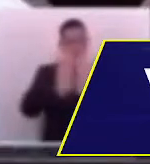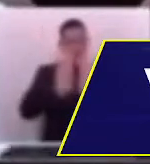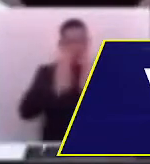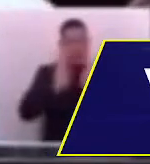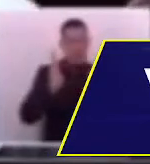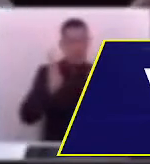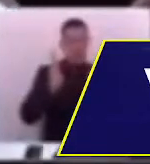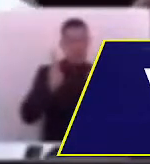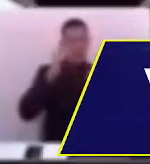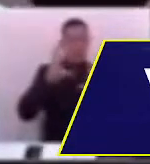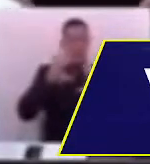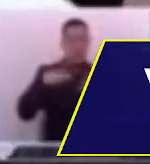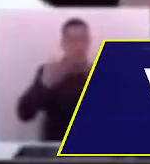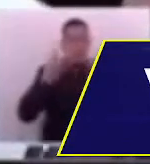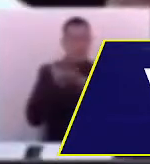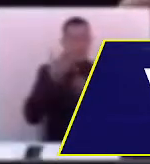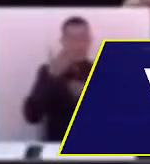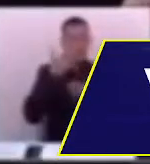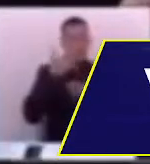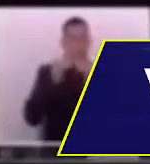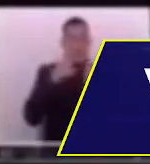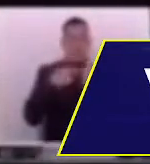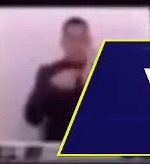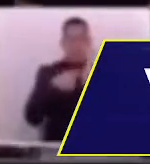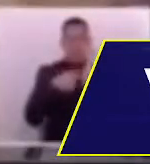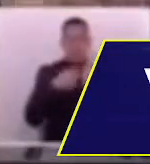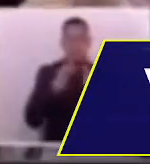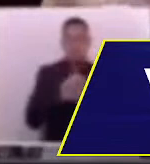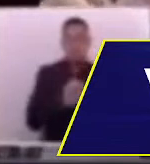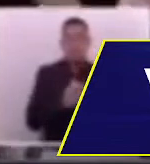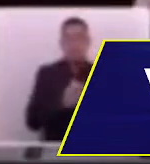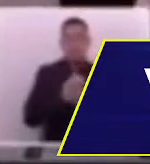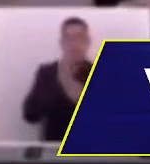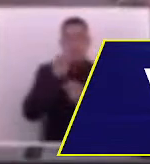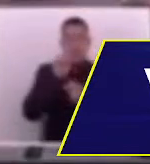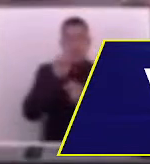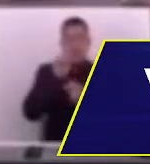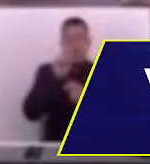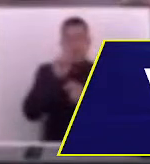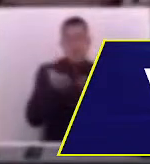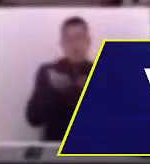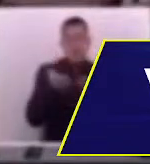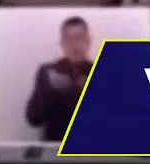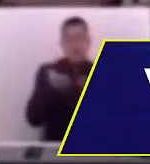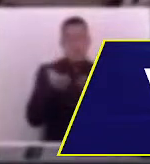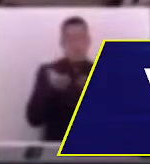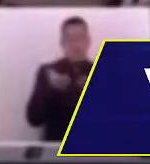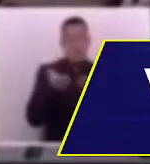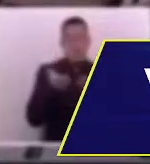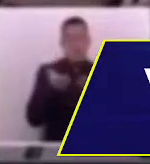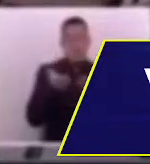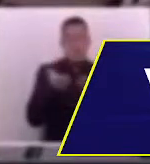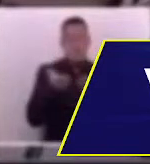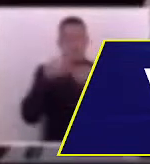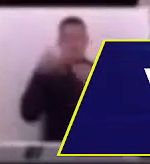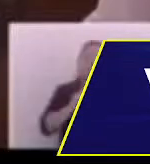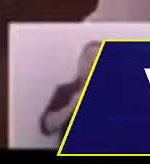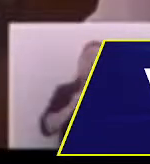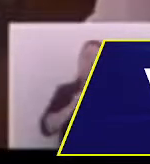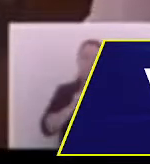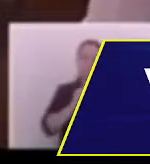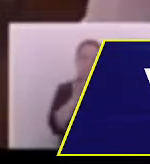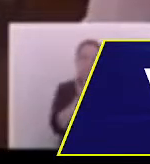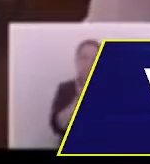para que el gobierno pueda admitir deuda y que esto se haga sin tener que pasar por la asamblea legislativa